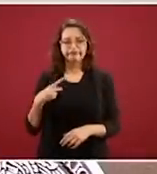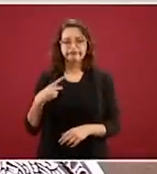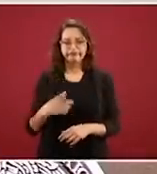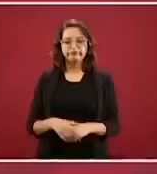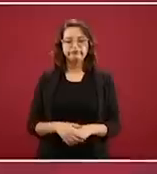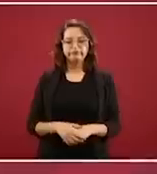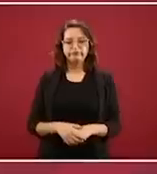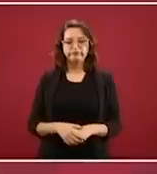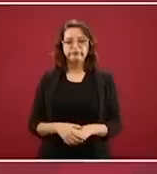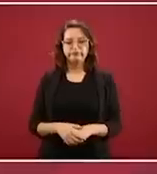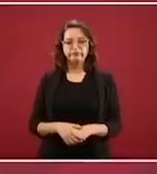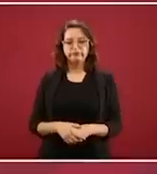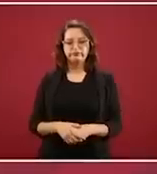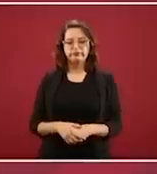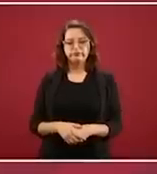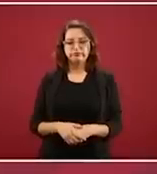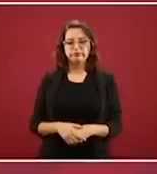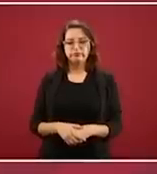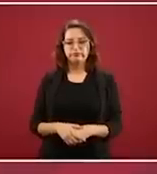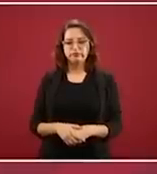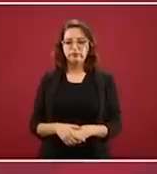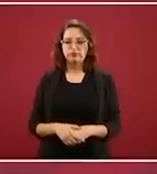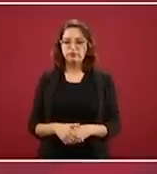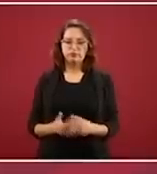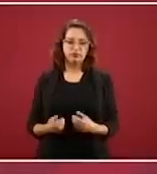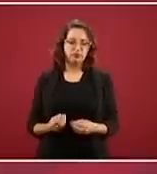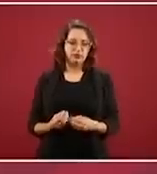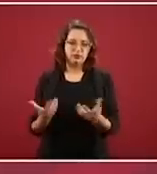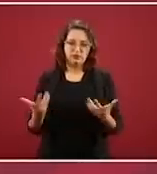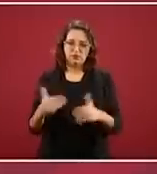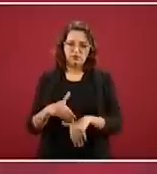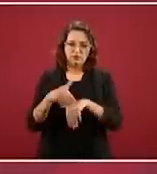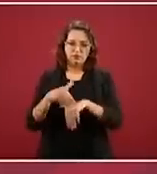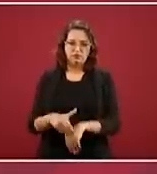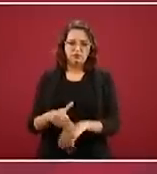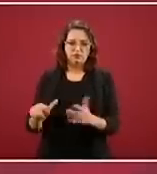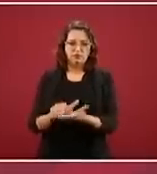Desde luego, con respecto a la ley,